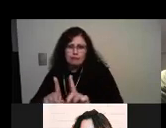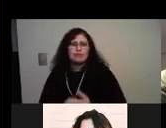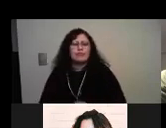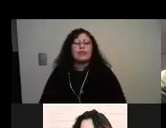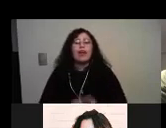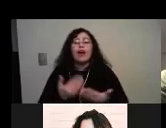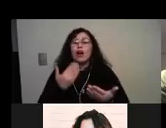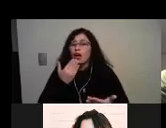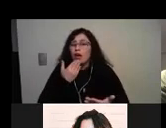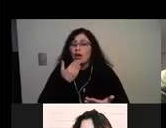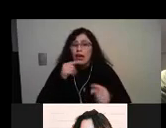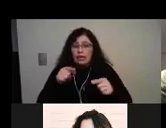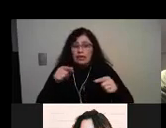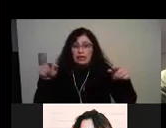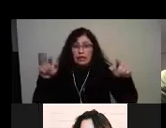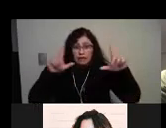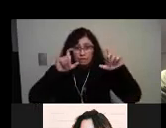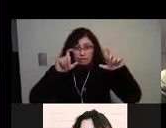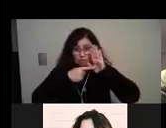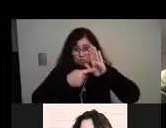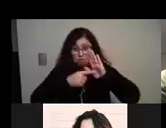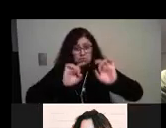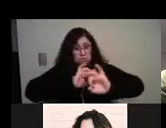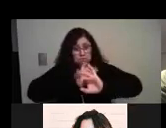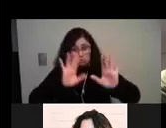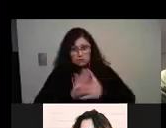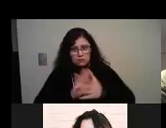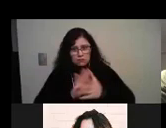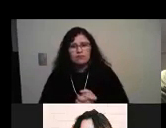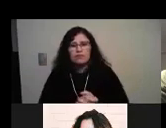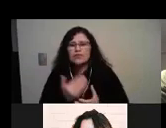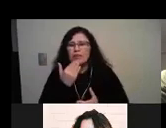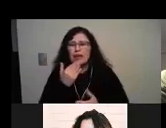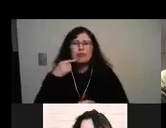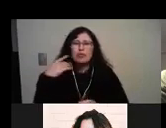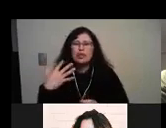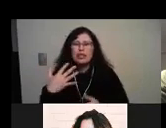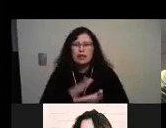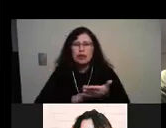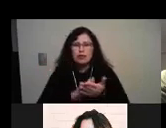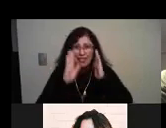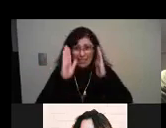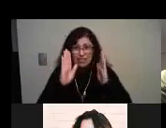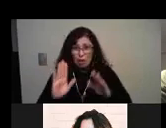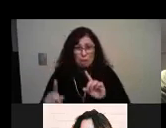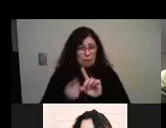Aquí salen las imágenes, ¿ya? Y también es importante en la atención primaria educar